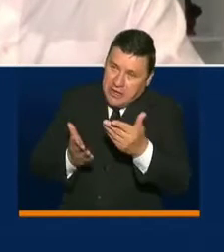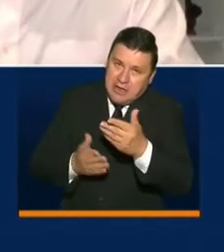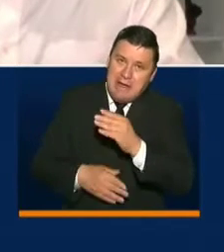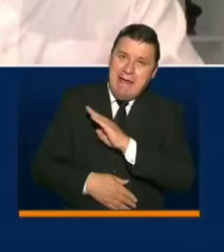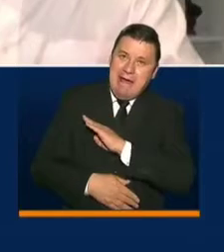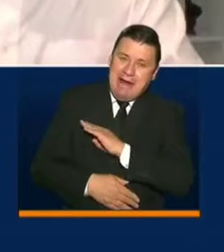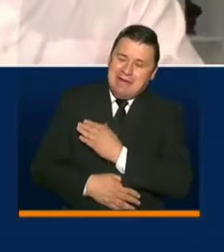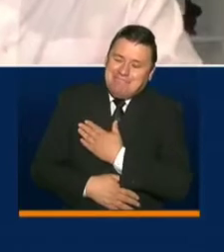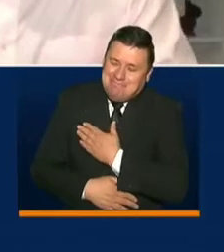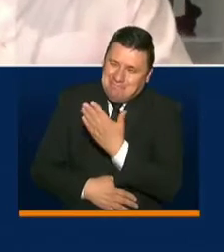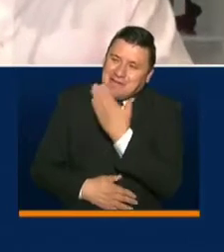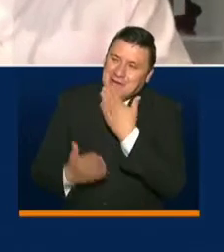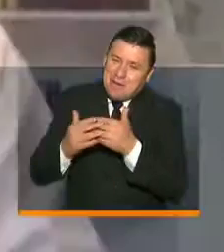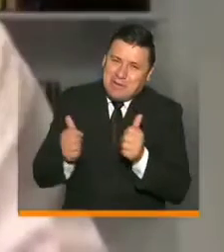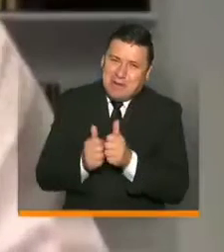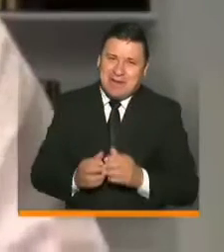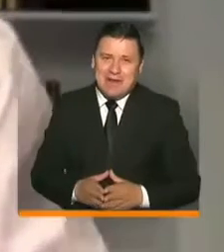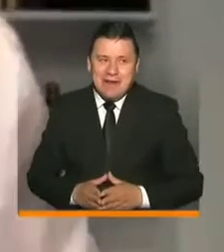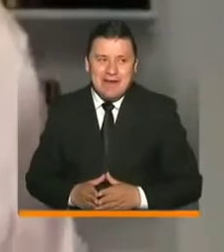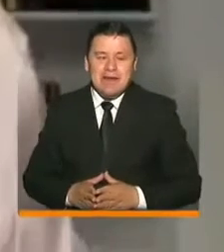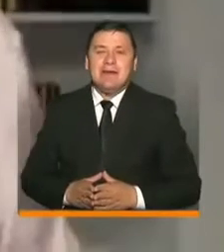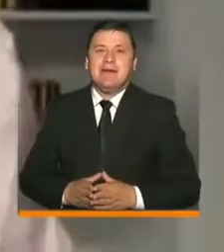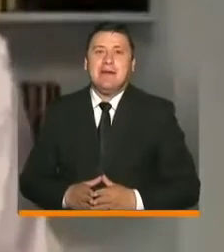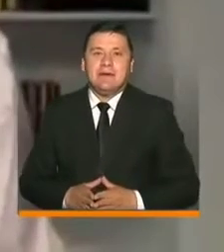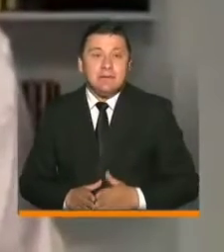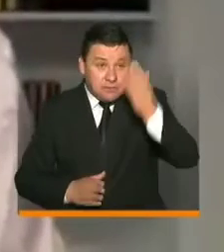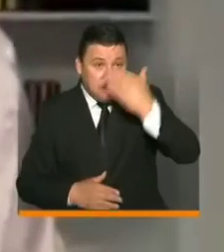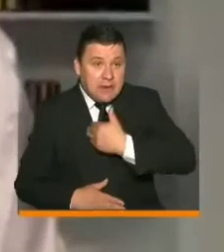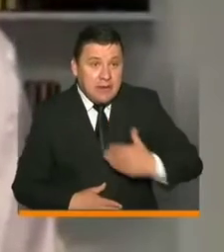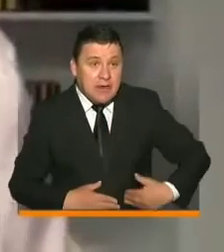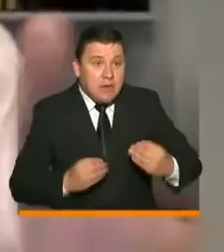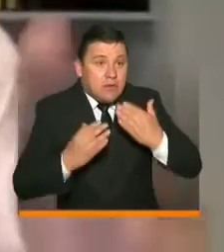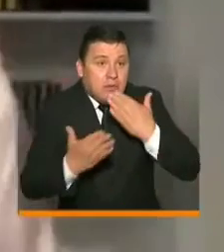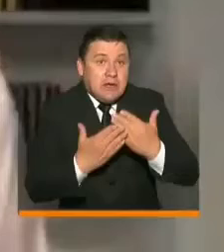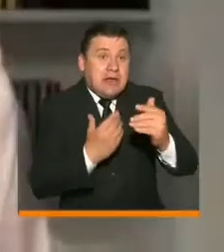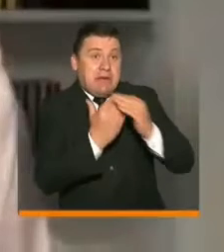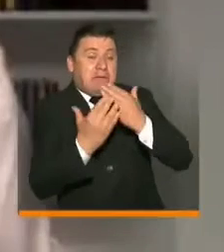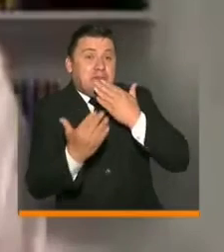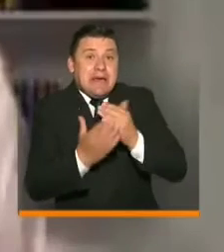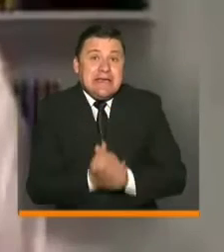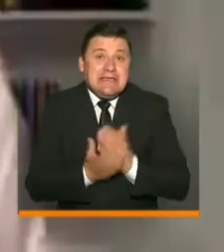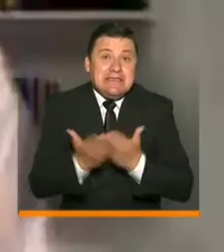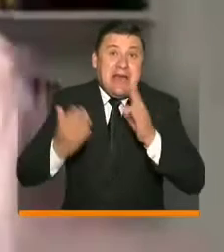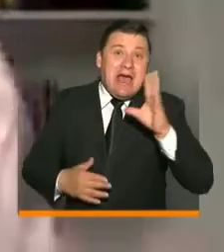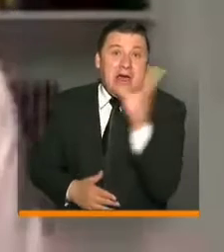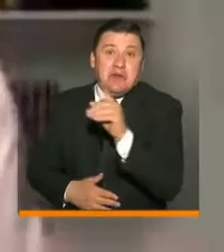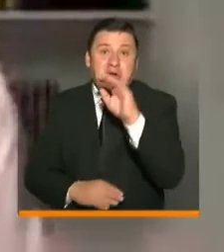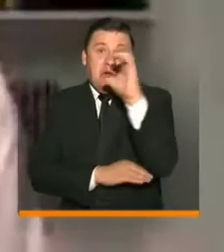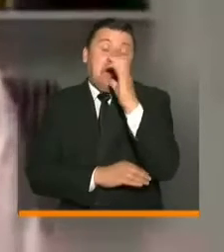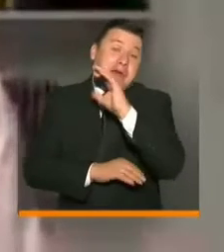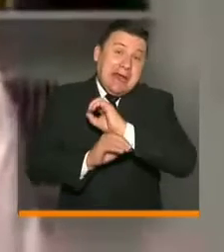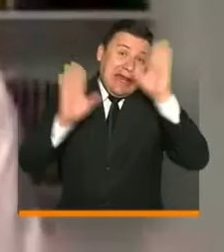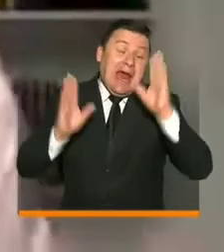apreciado alcalde, gracias por acompañarnos. Bueno, presidente, muchas gracias por la invitación, un saludo a todos los colombianos